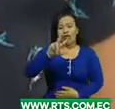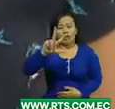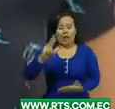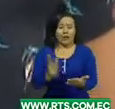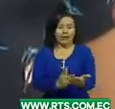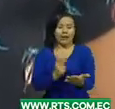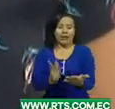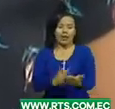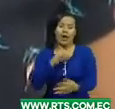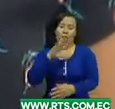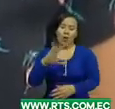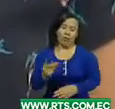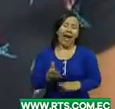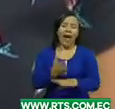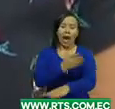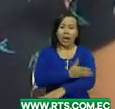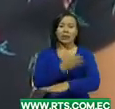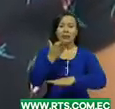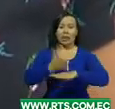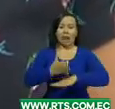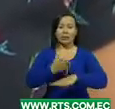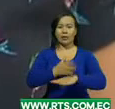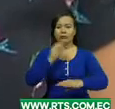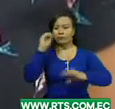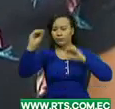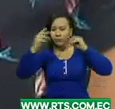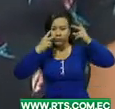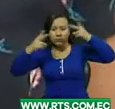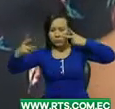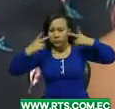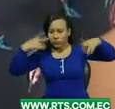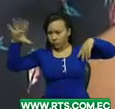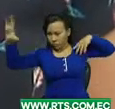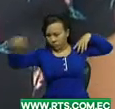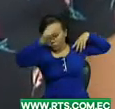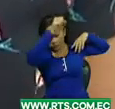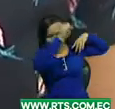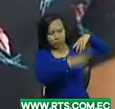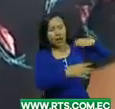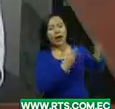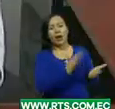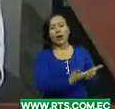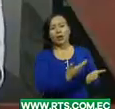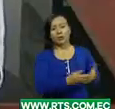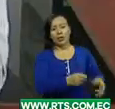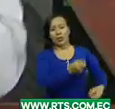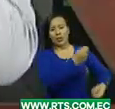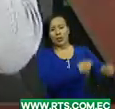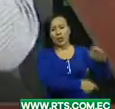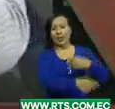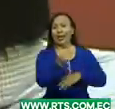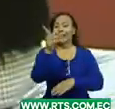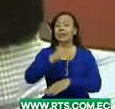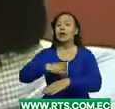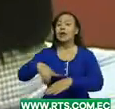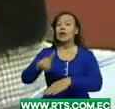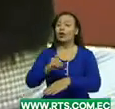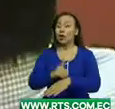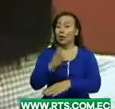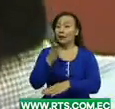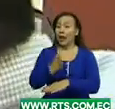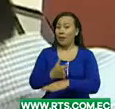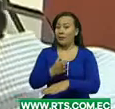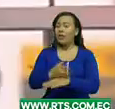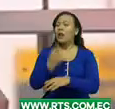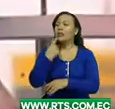veces. Una vez solo la terminal se dio cuenta y las habían capturado por afuera y vinieron y entregaron las prendas. El director de terminales terrestres indicó